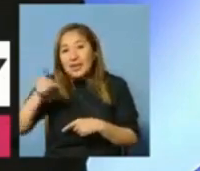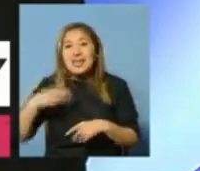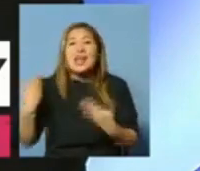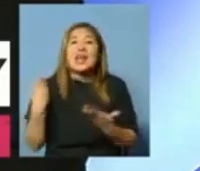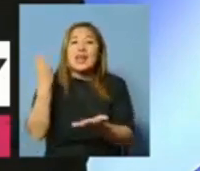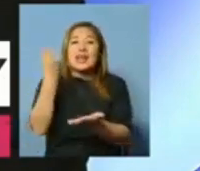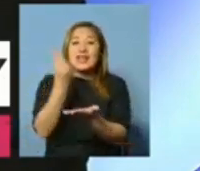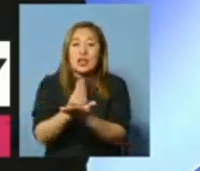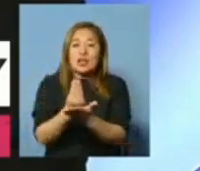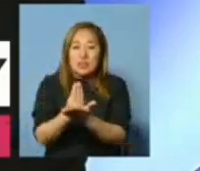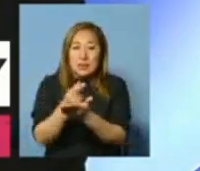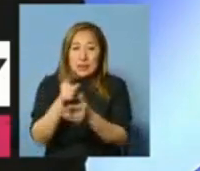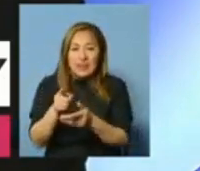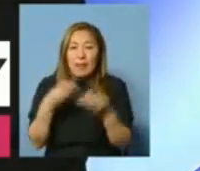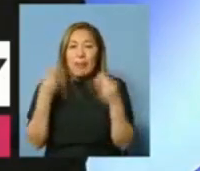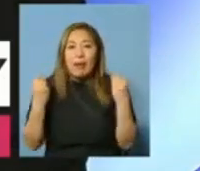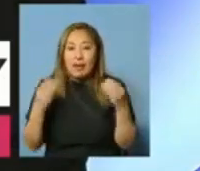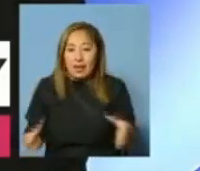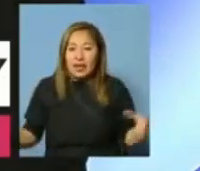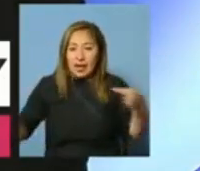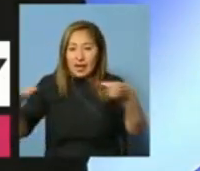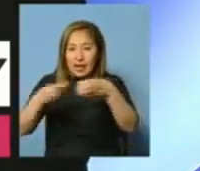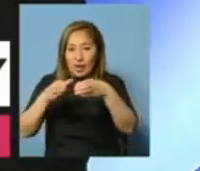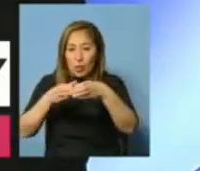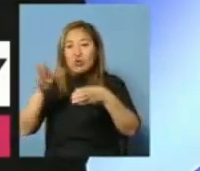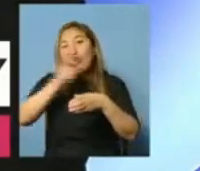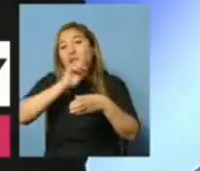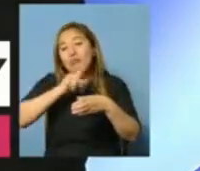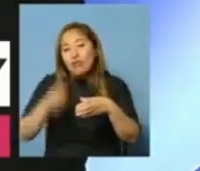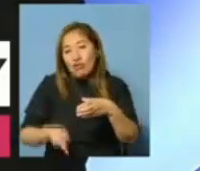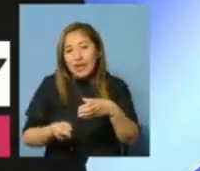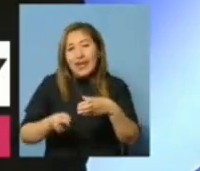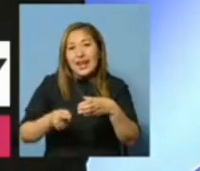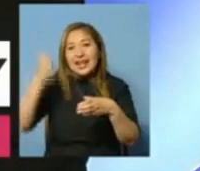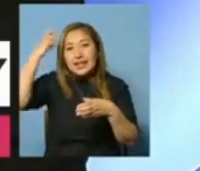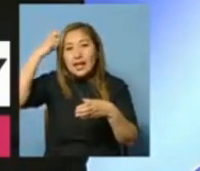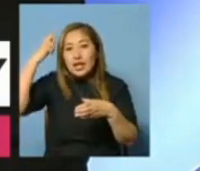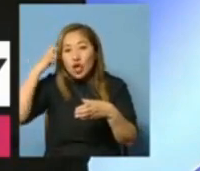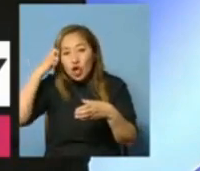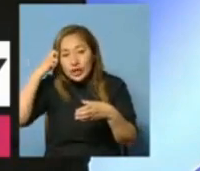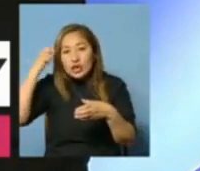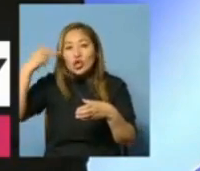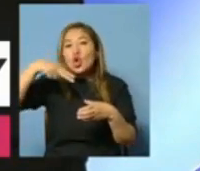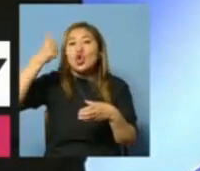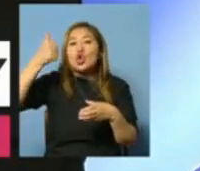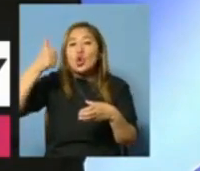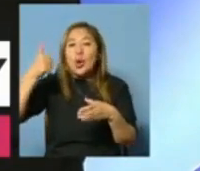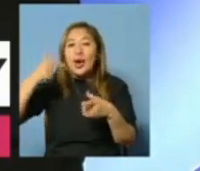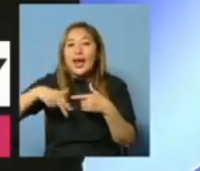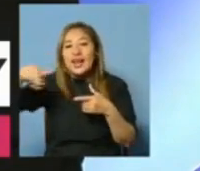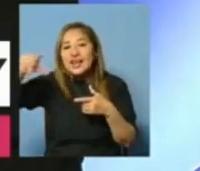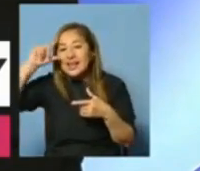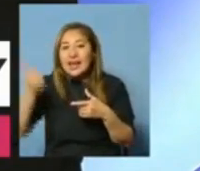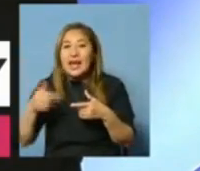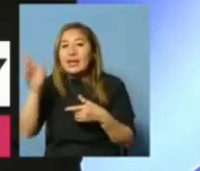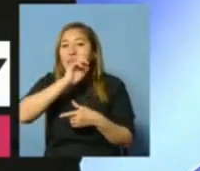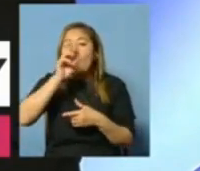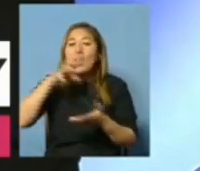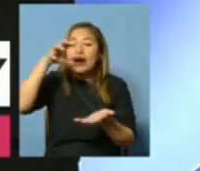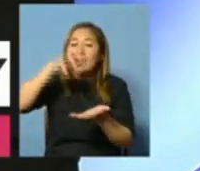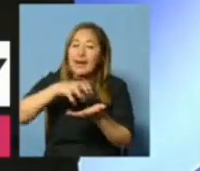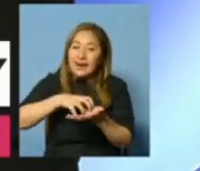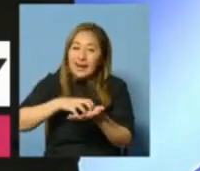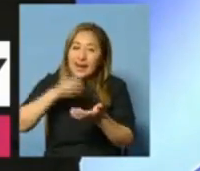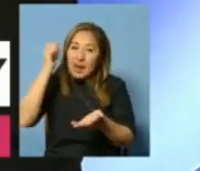encuentro de lo que son las mujeres en el Congreso NOA e Internacional de Mujeres, segunda